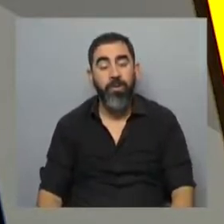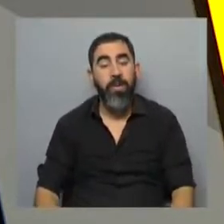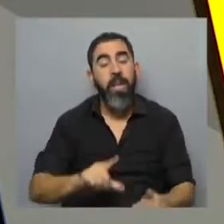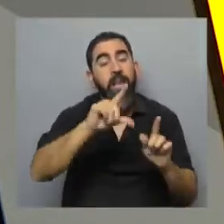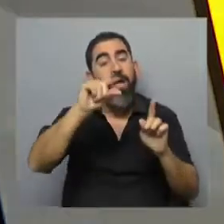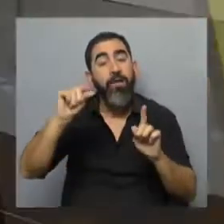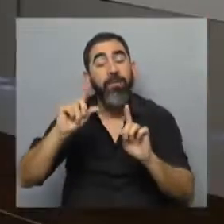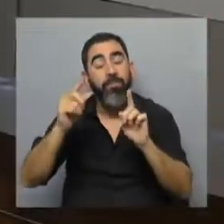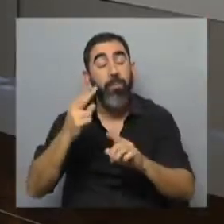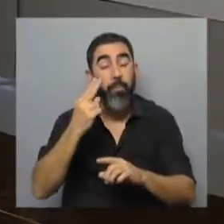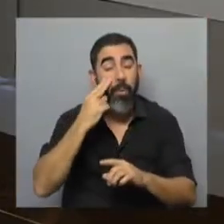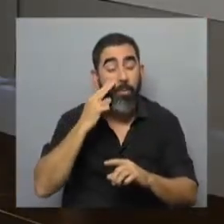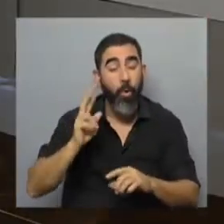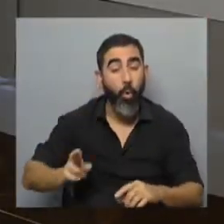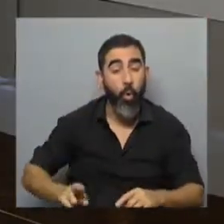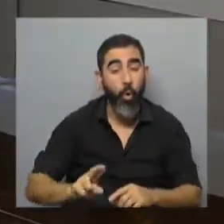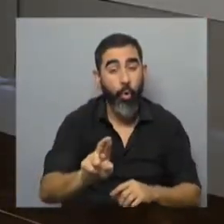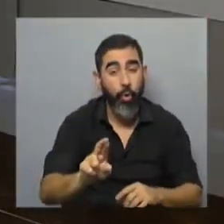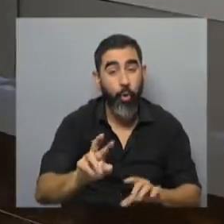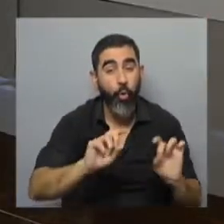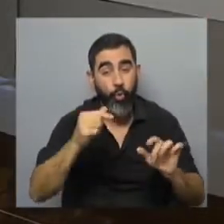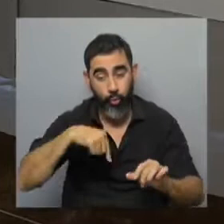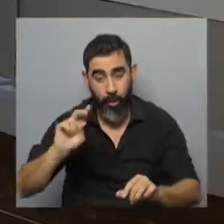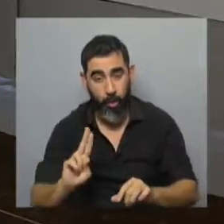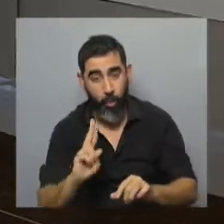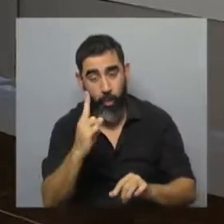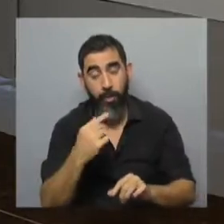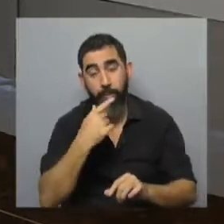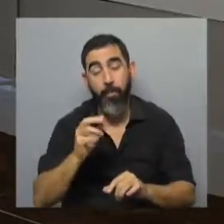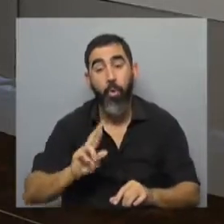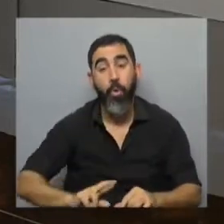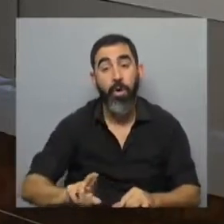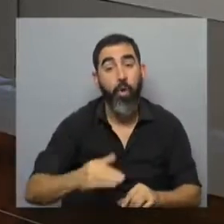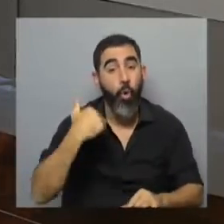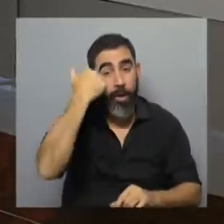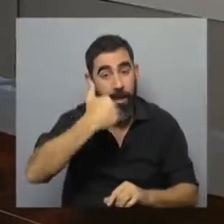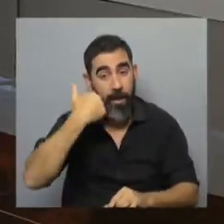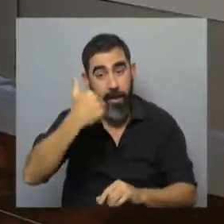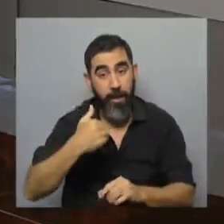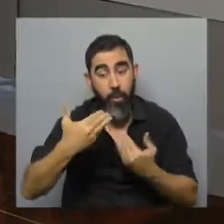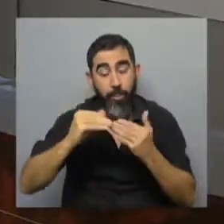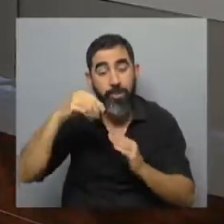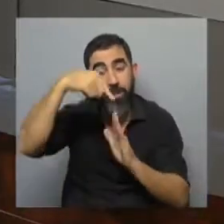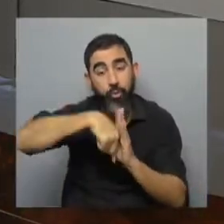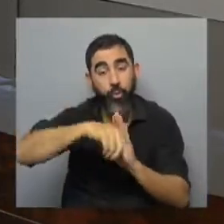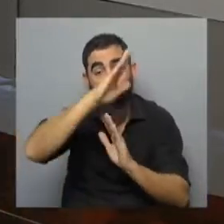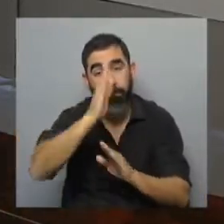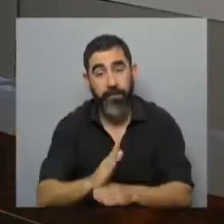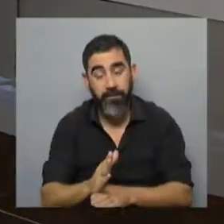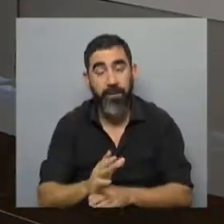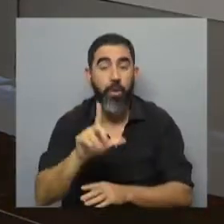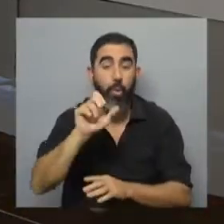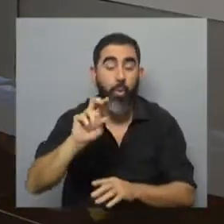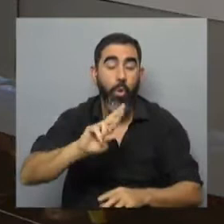veíamos que también tenemos problemas con los ríos que no son solamente nuestros. Caso del Río Negro, que tiene una cuenca que arranca en el sur de Brasil, y ni hablar del